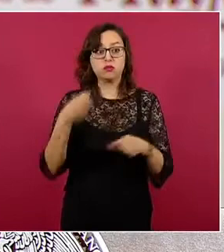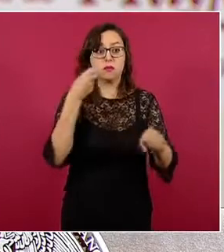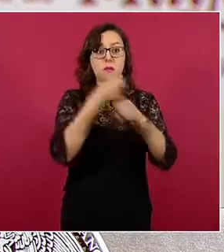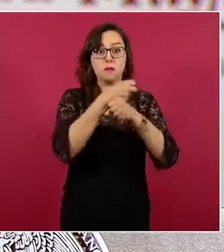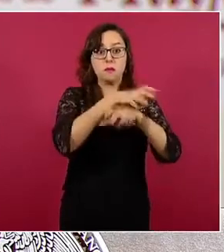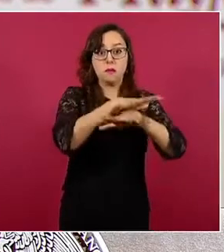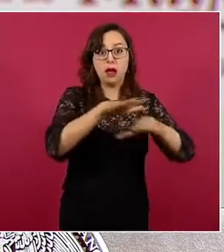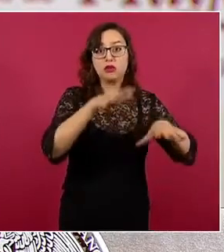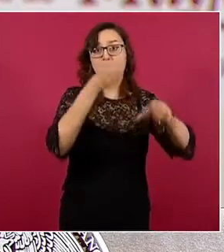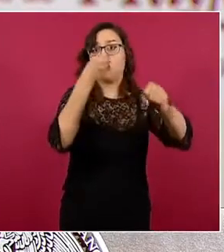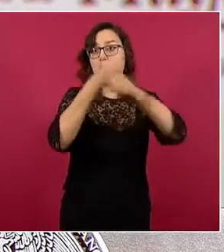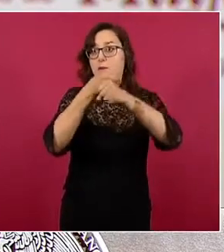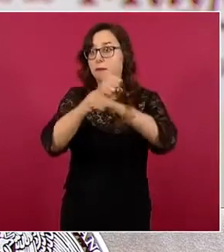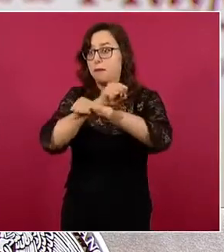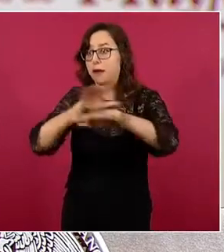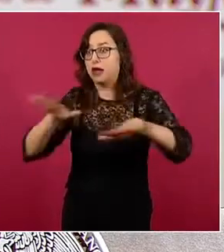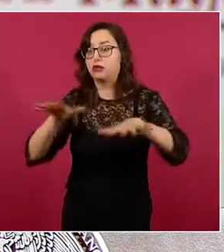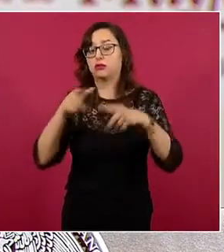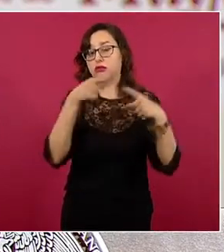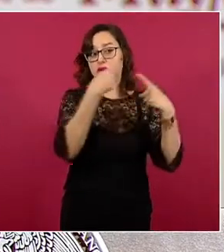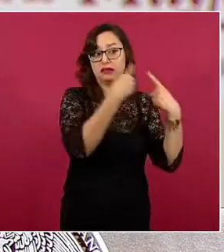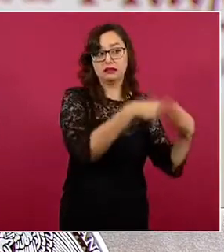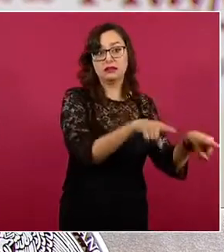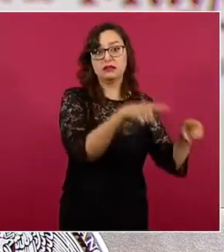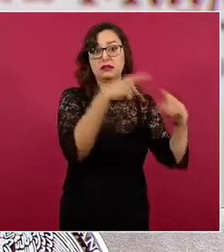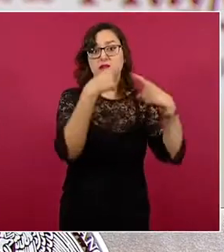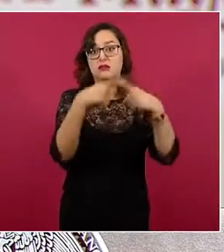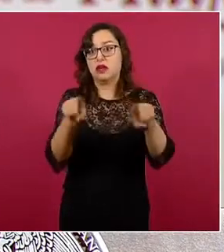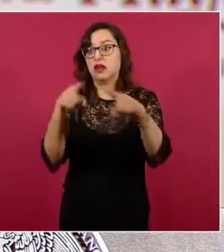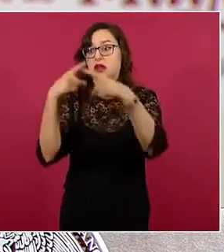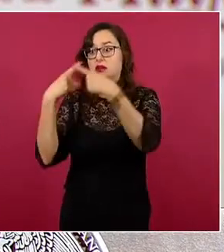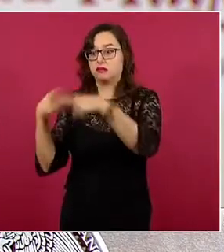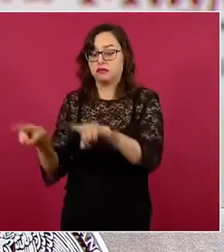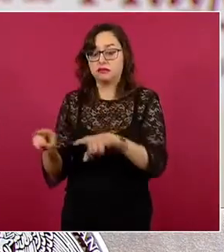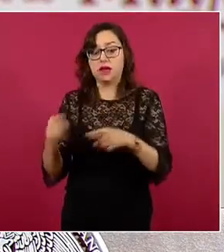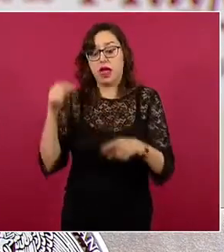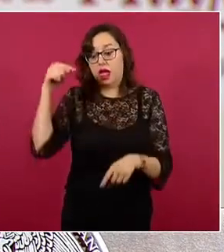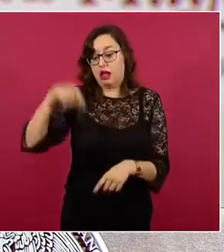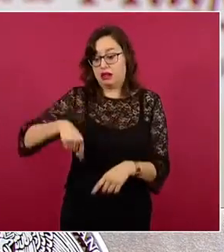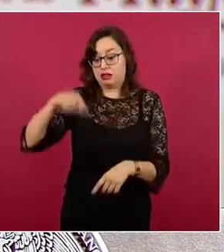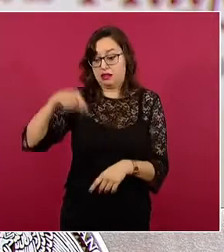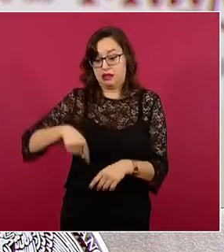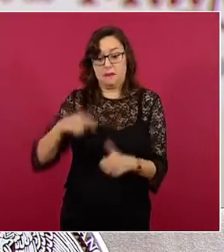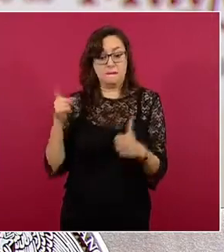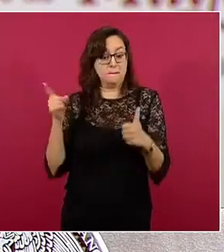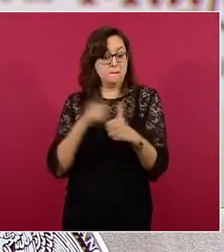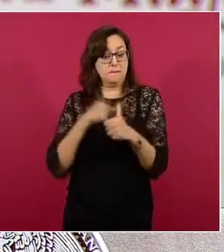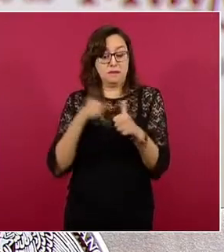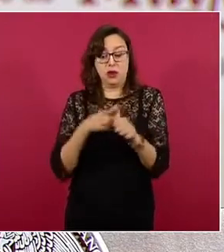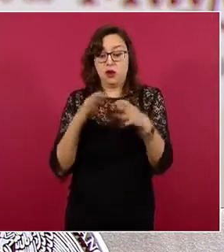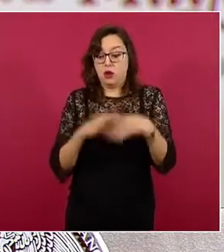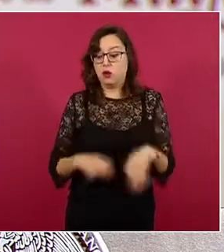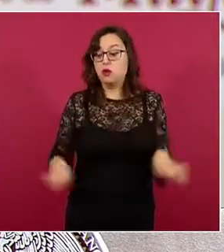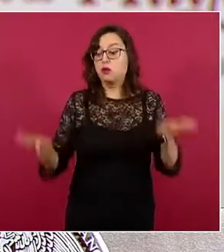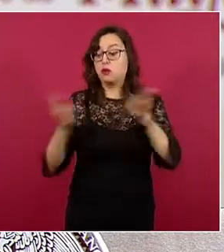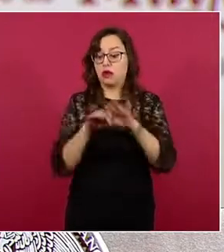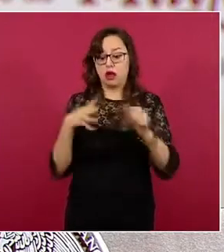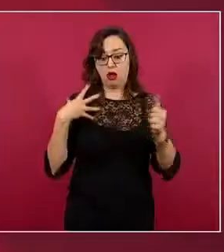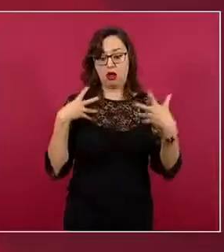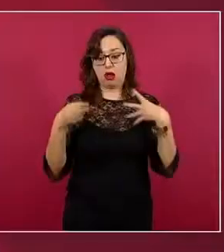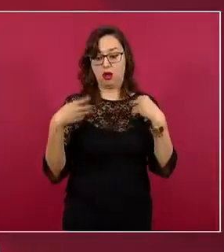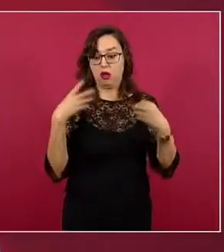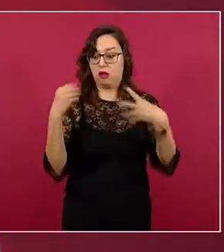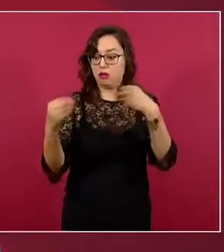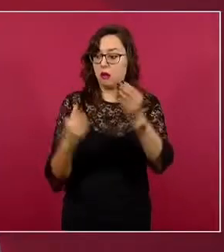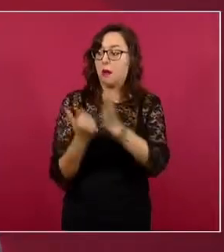impactos. Primero, como ya dijimos repetidamente, reducir la transmisión, aplanar la curva y lograr tener